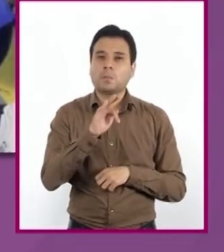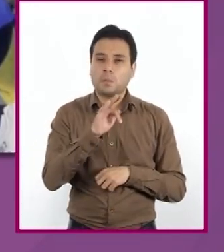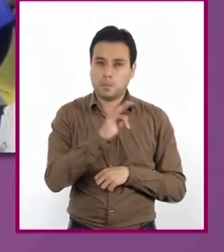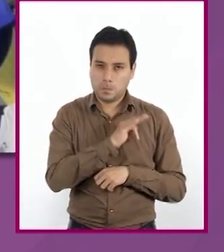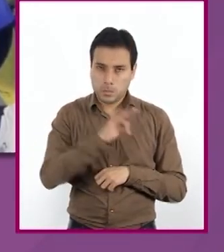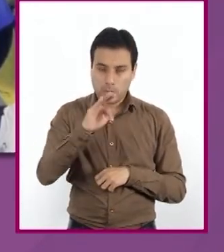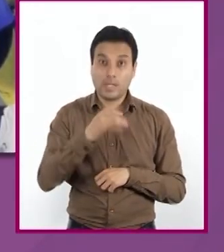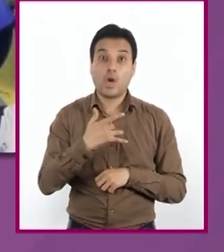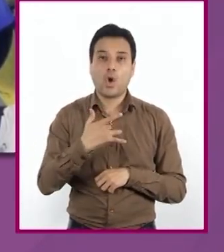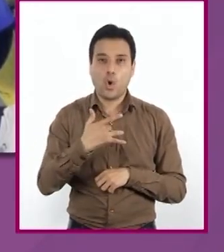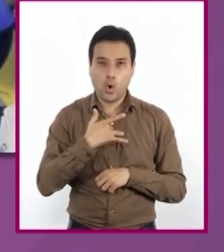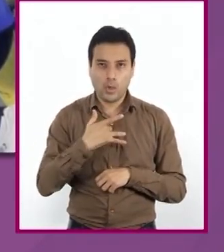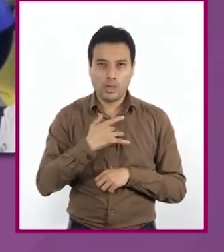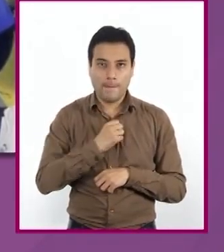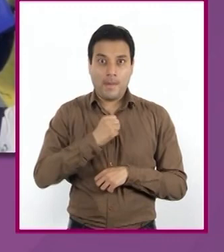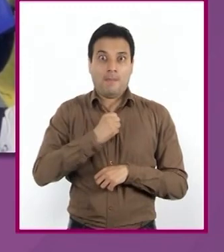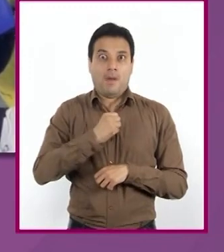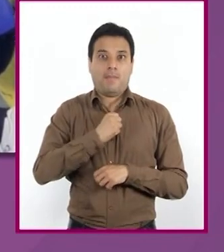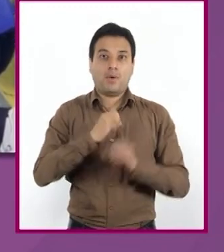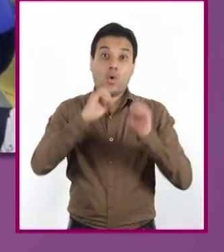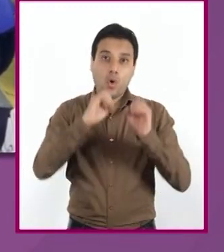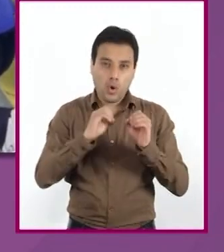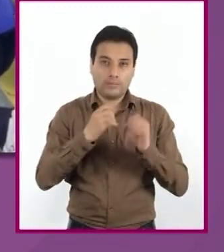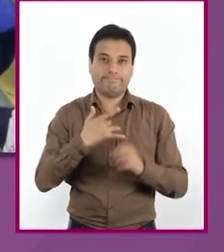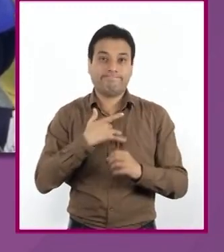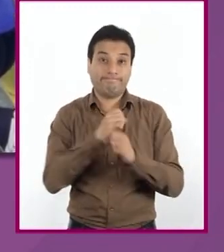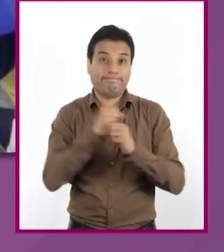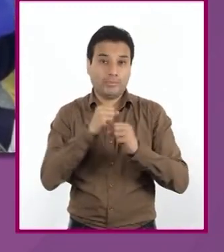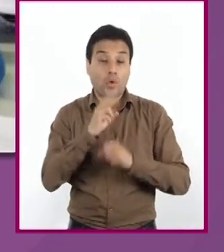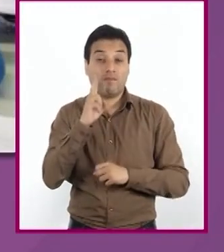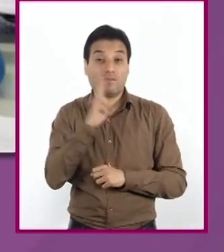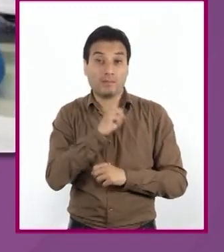ritmo cardíaco o provocar un paro respiratorio.